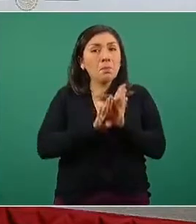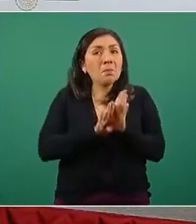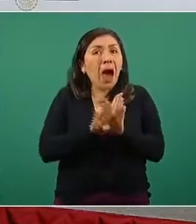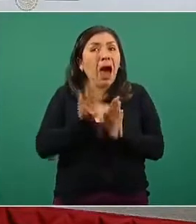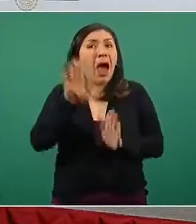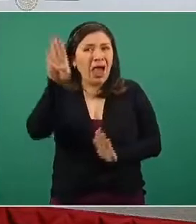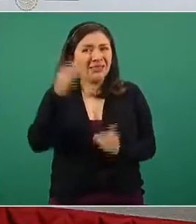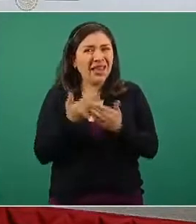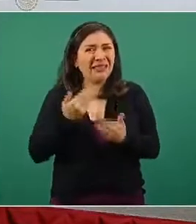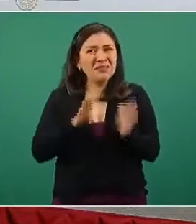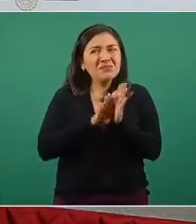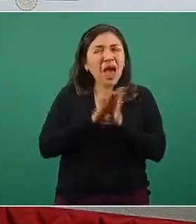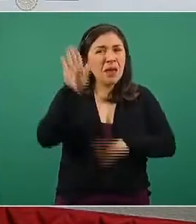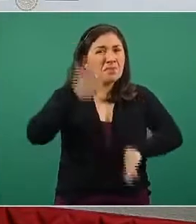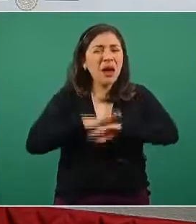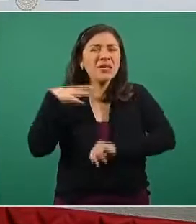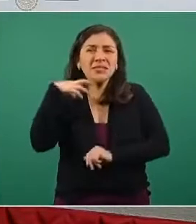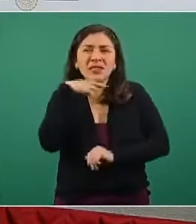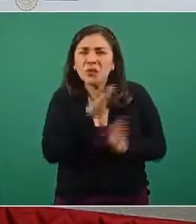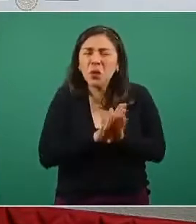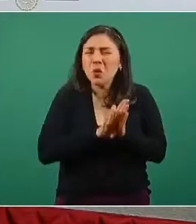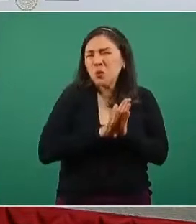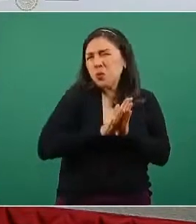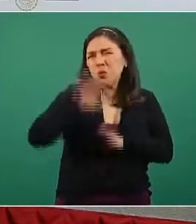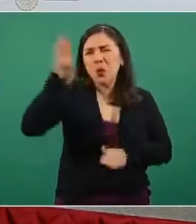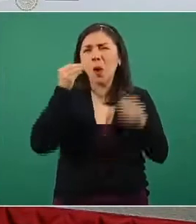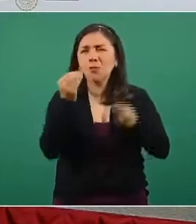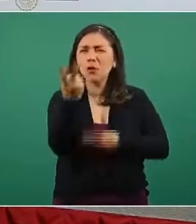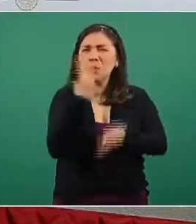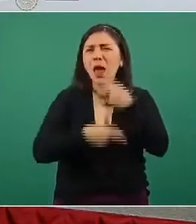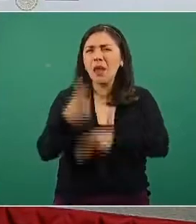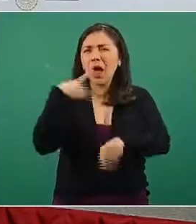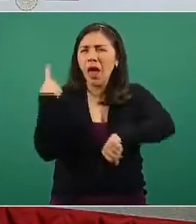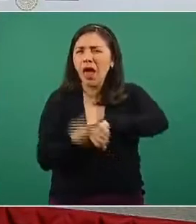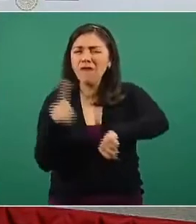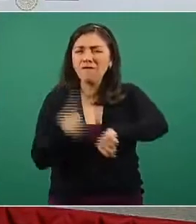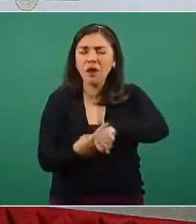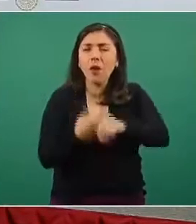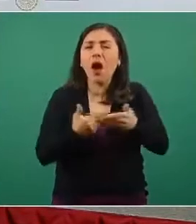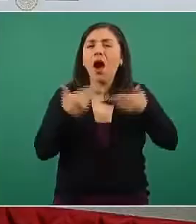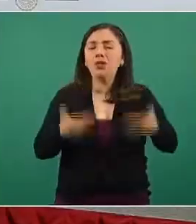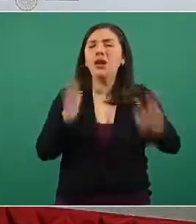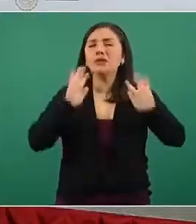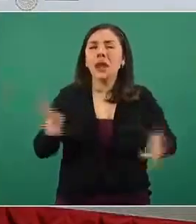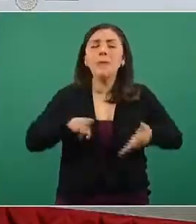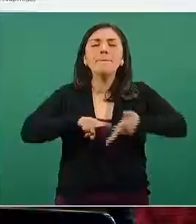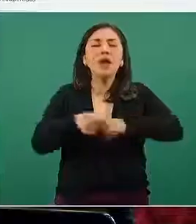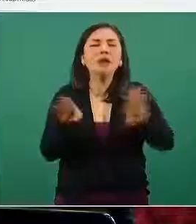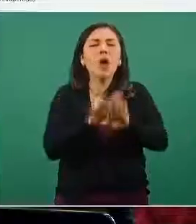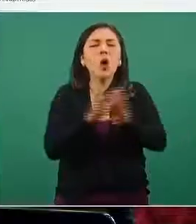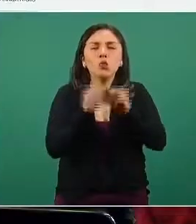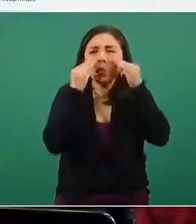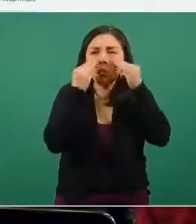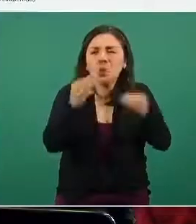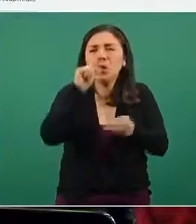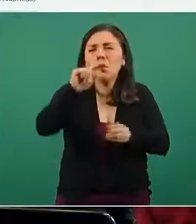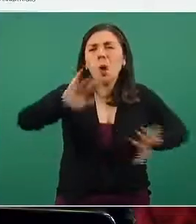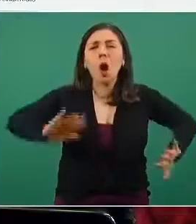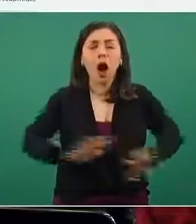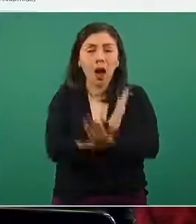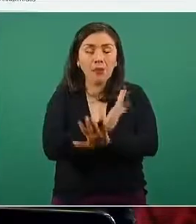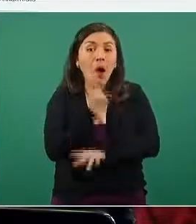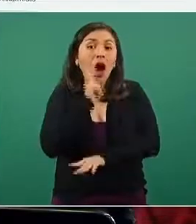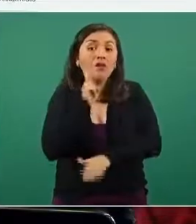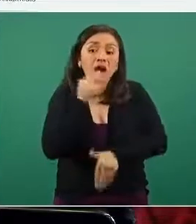ascendente, bastante acelerada y con magnitud importante de casos, pues bueno, empieza a mostrar un cambio. Vamos a ver